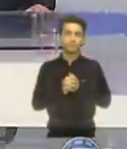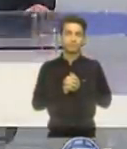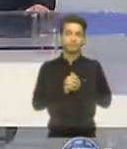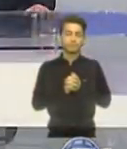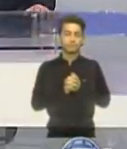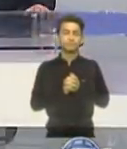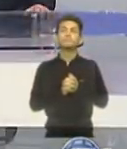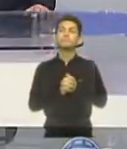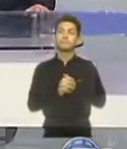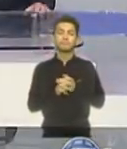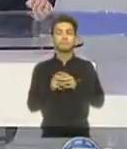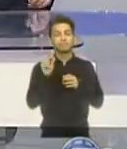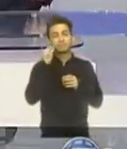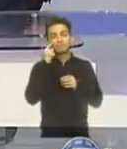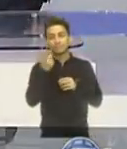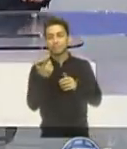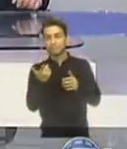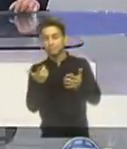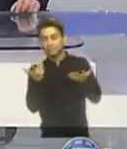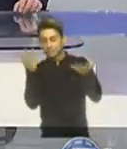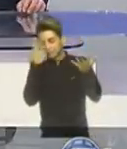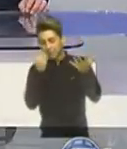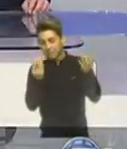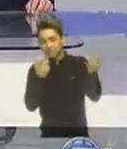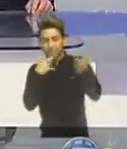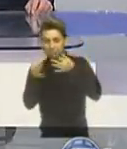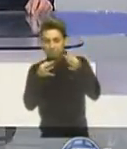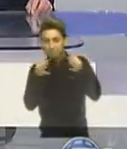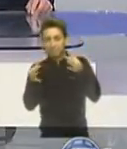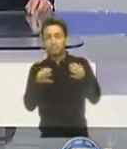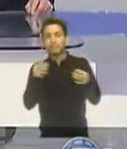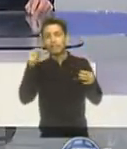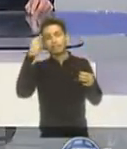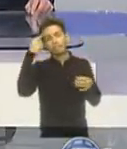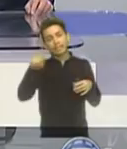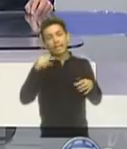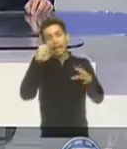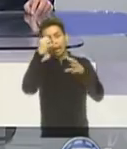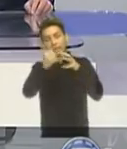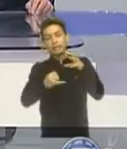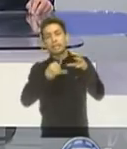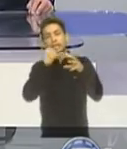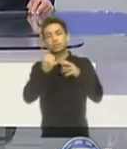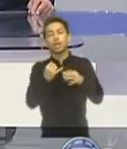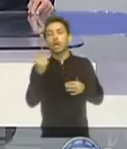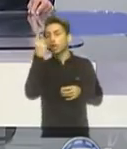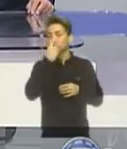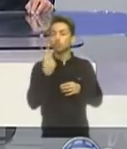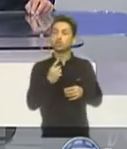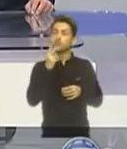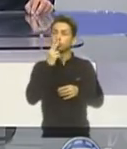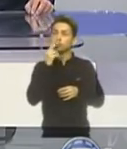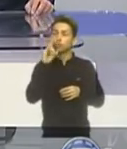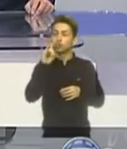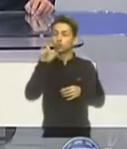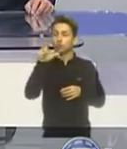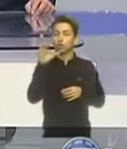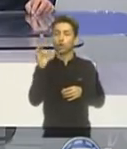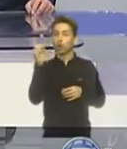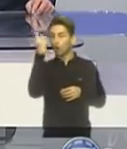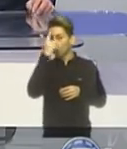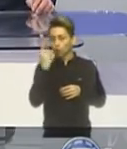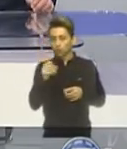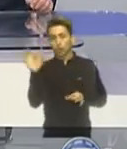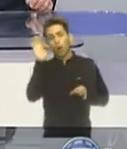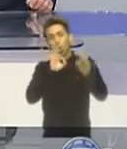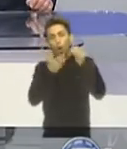Un poco de color a esta jornada informativa hablando del Día Internacional de los Xucos, en este caso de los hot dogs, pero acá en Guatemala los